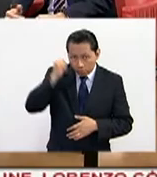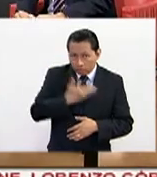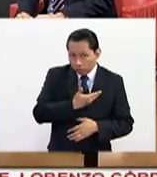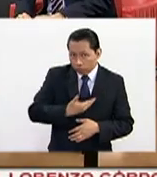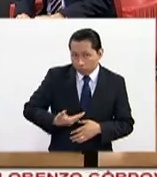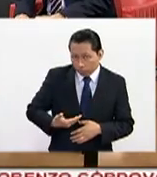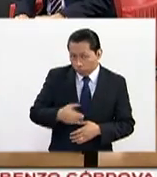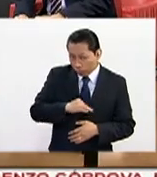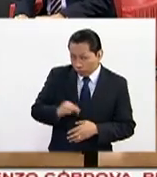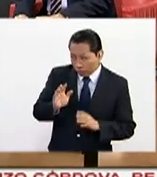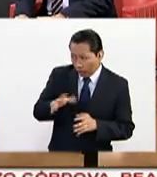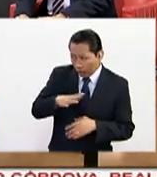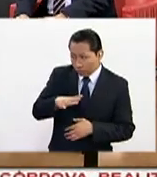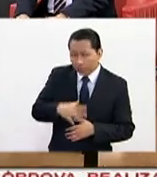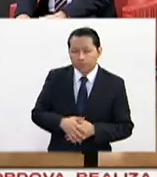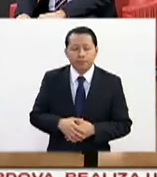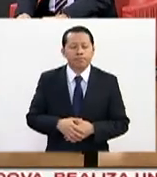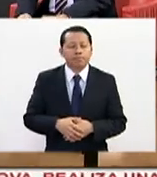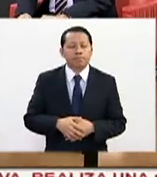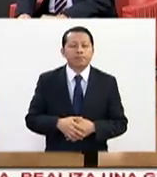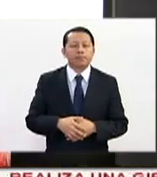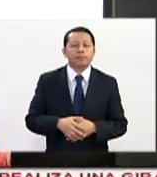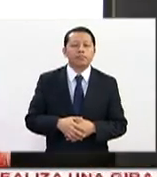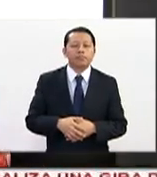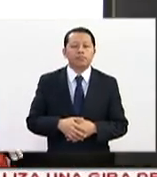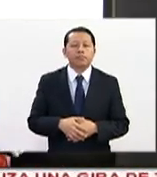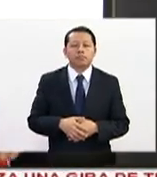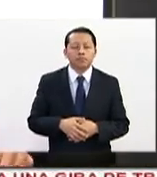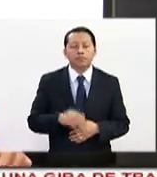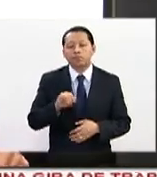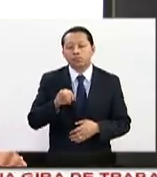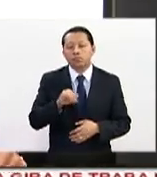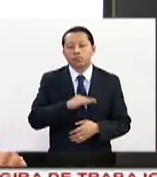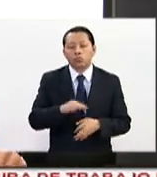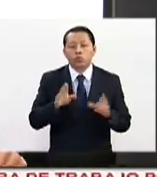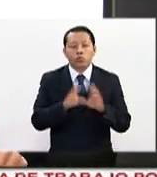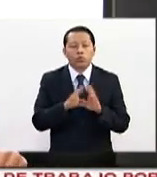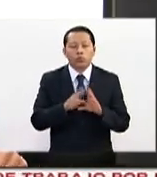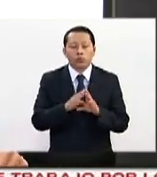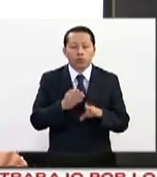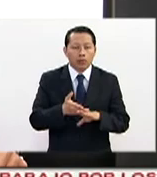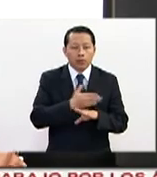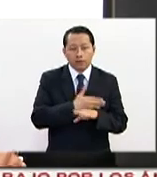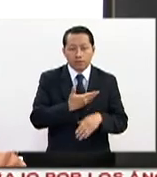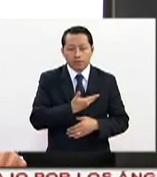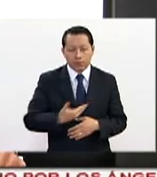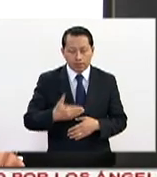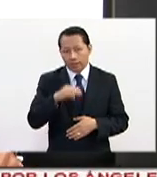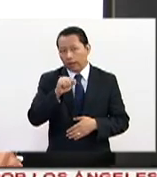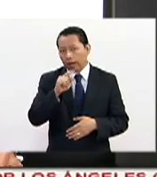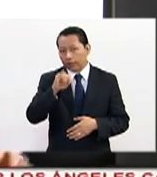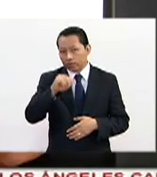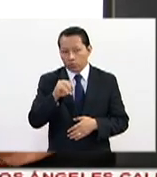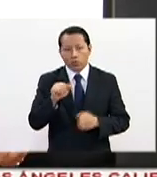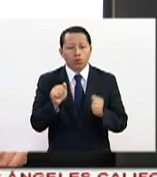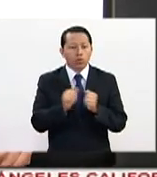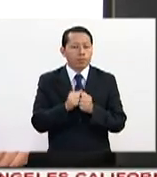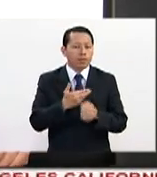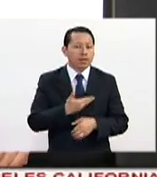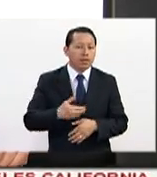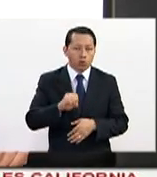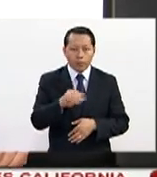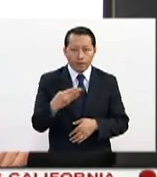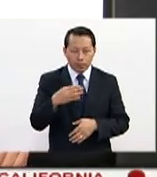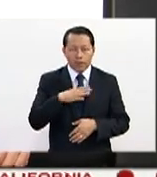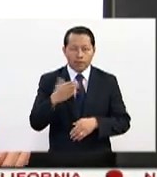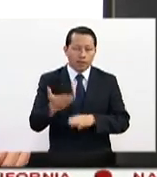de llegar a la presidencia cubana. Sí, específicamente, de hecho, cuando se reúne el presidente Castro con el presidente Obama durante